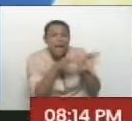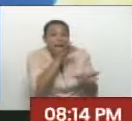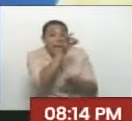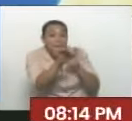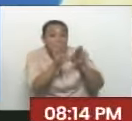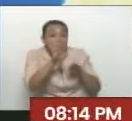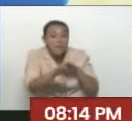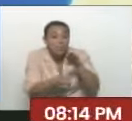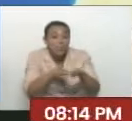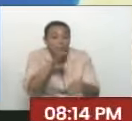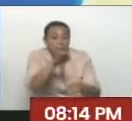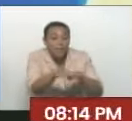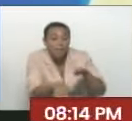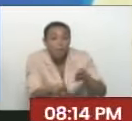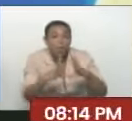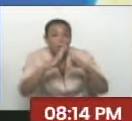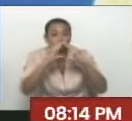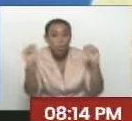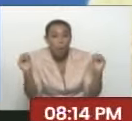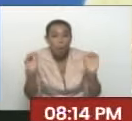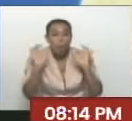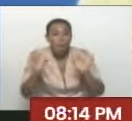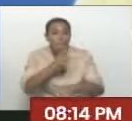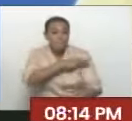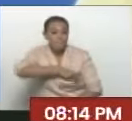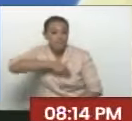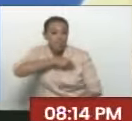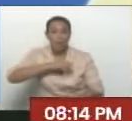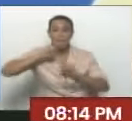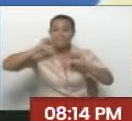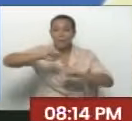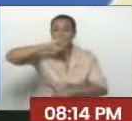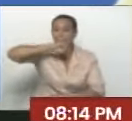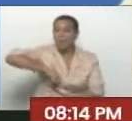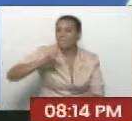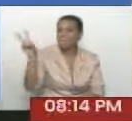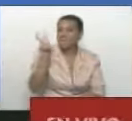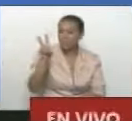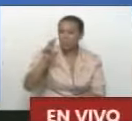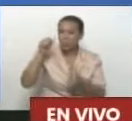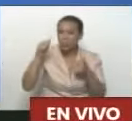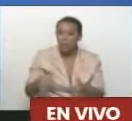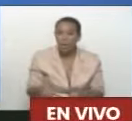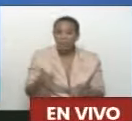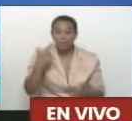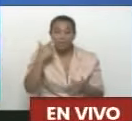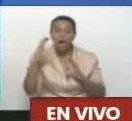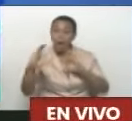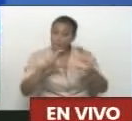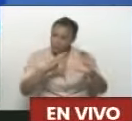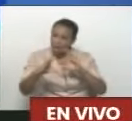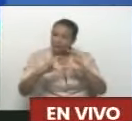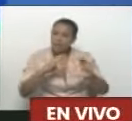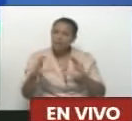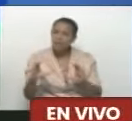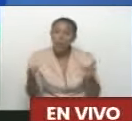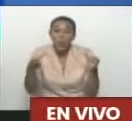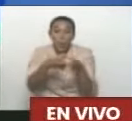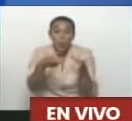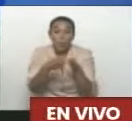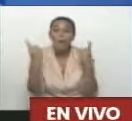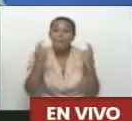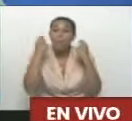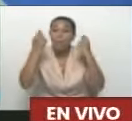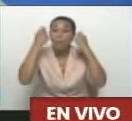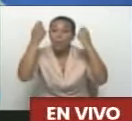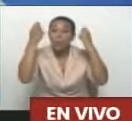señales, toda la gran misión Viva Venezuela, mi patria querida. Vamos a hacerlo conversadito con el equipo